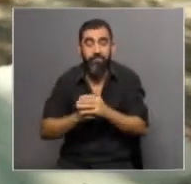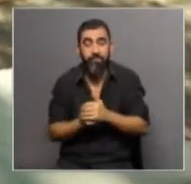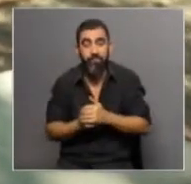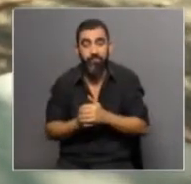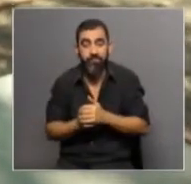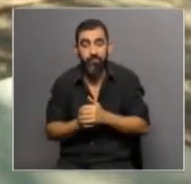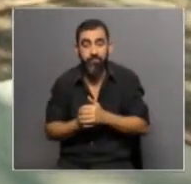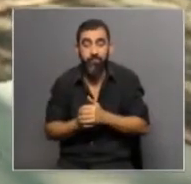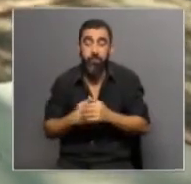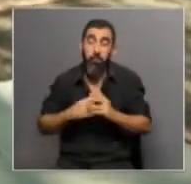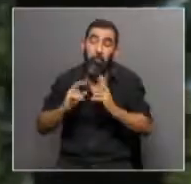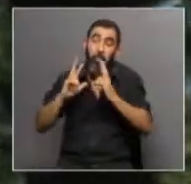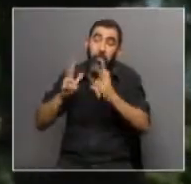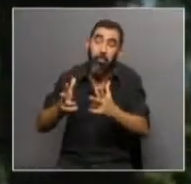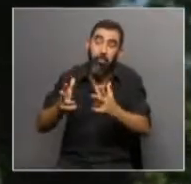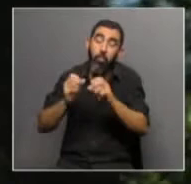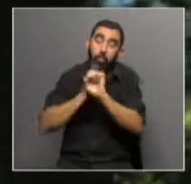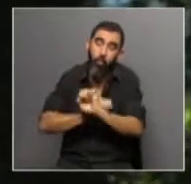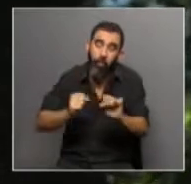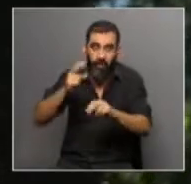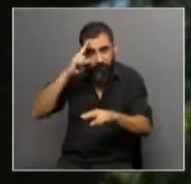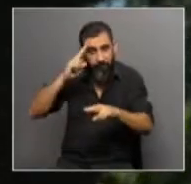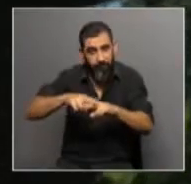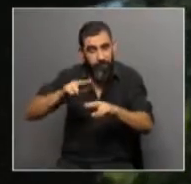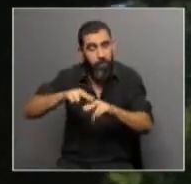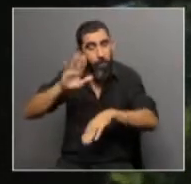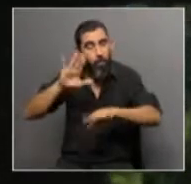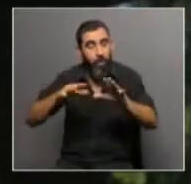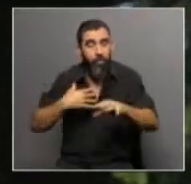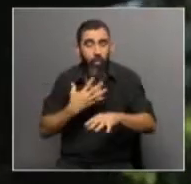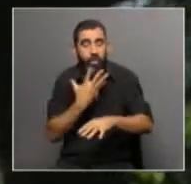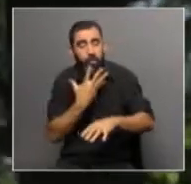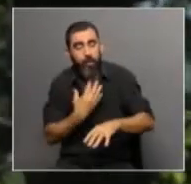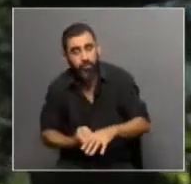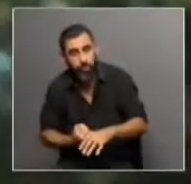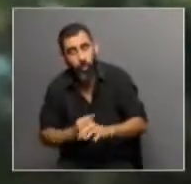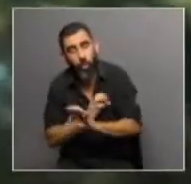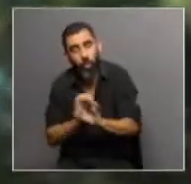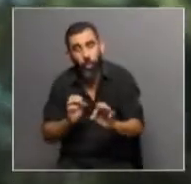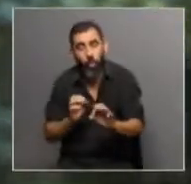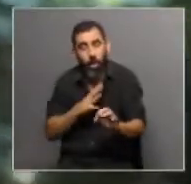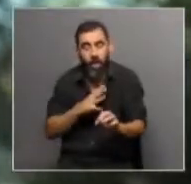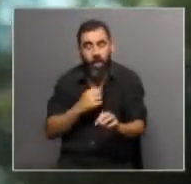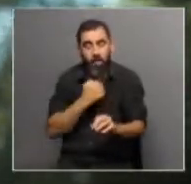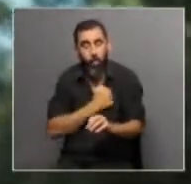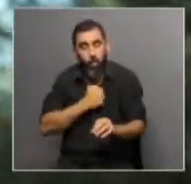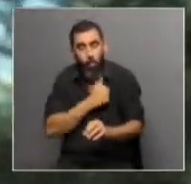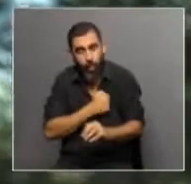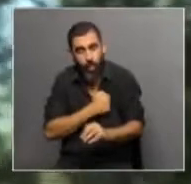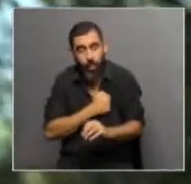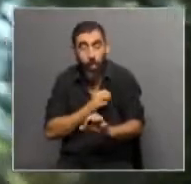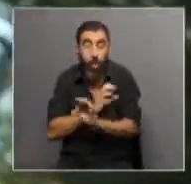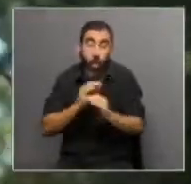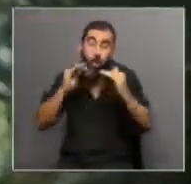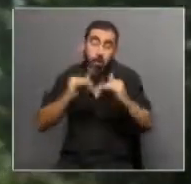razón, uno dice, bien, tiene más predisposición a enfermarse porque está deprimido o porque está cursando un duelo, o tiene